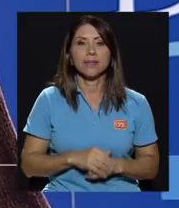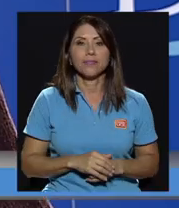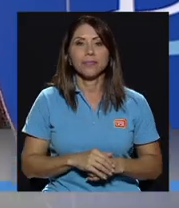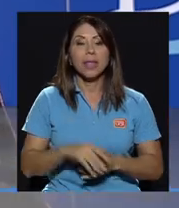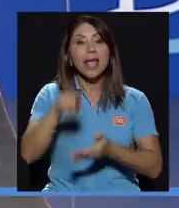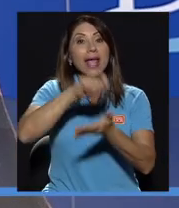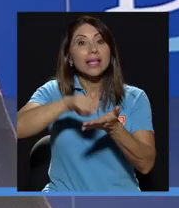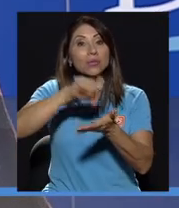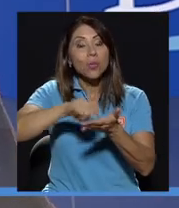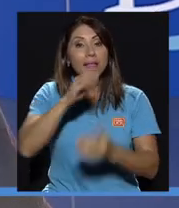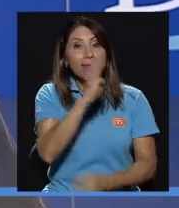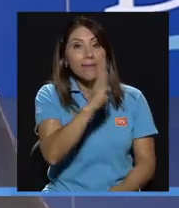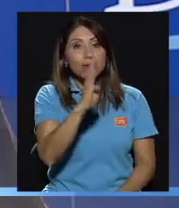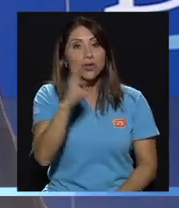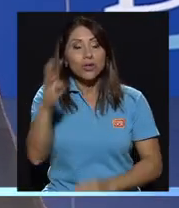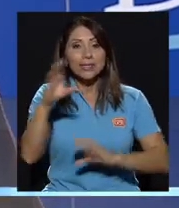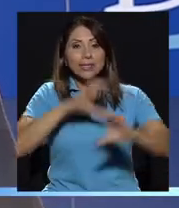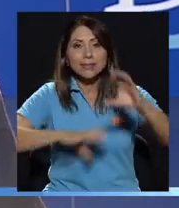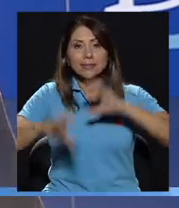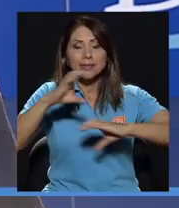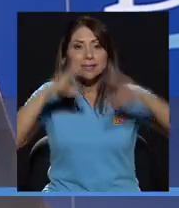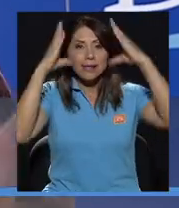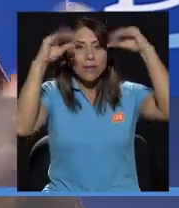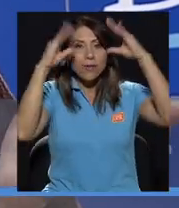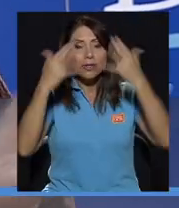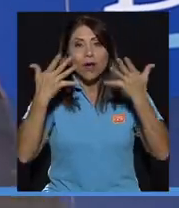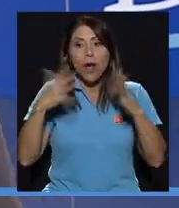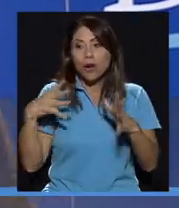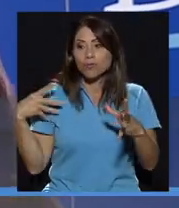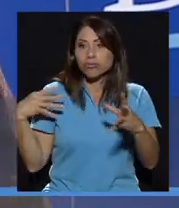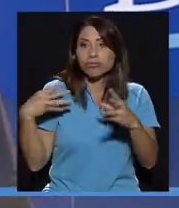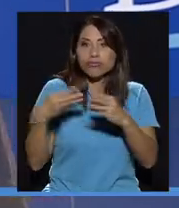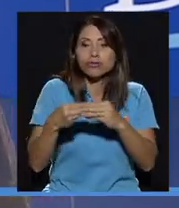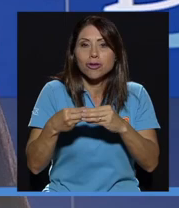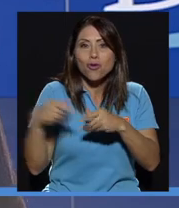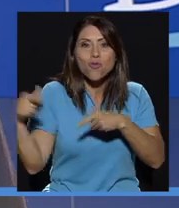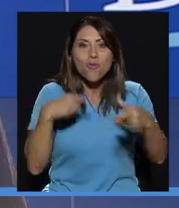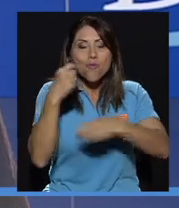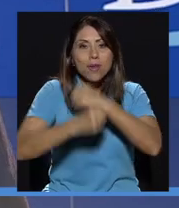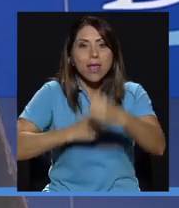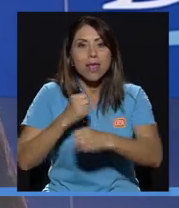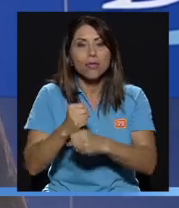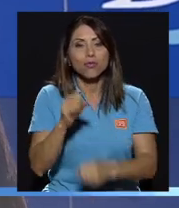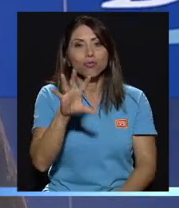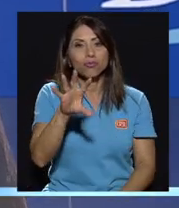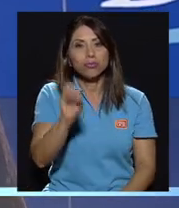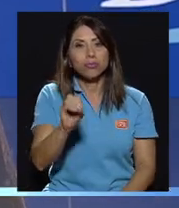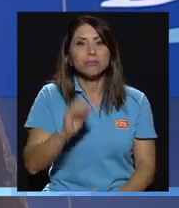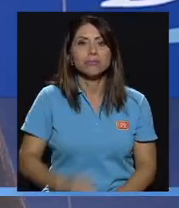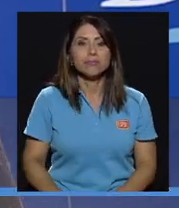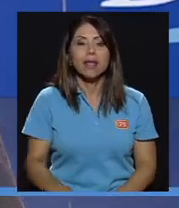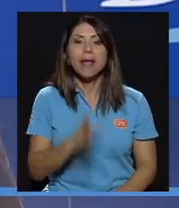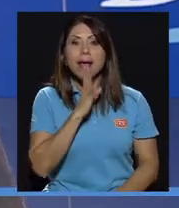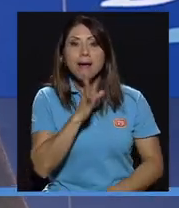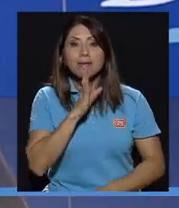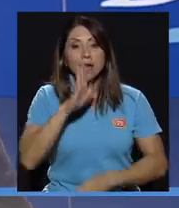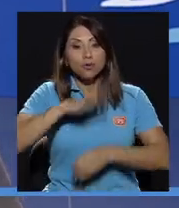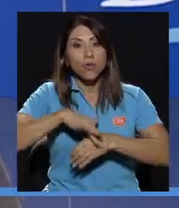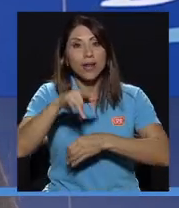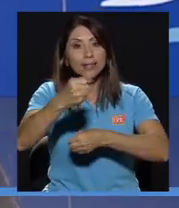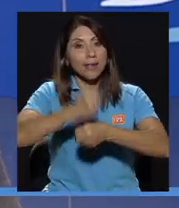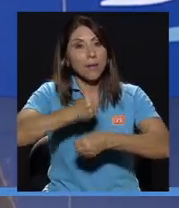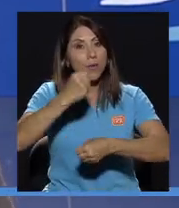la escuela de bibliotecología y ciencias de la información está cumpliendo 50 años y para hablar de esta